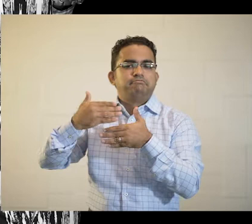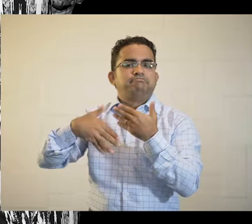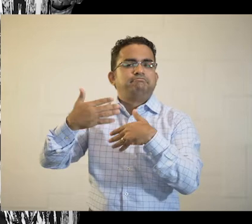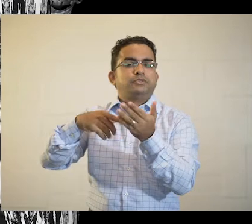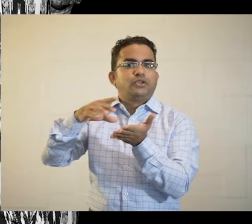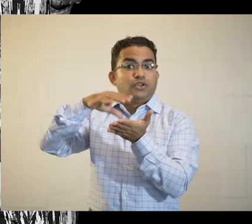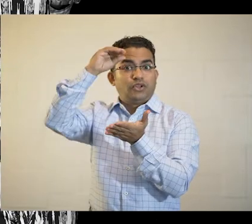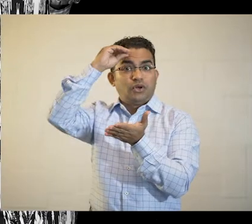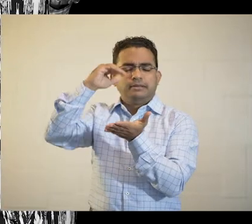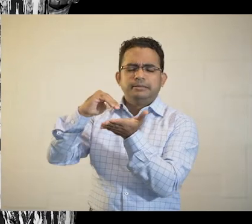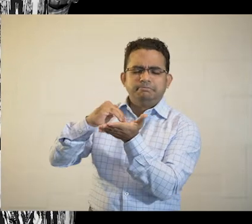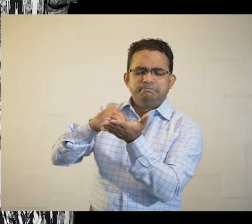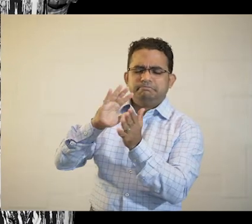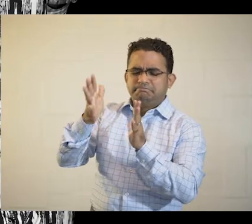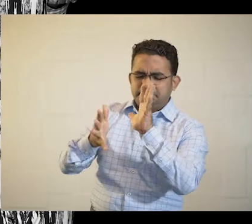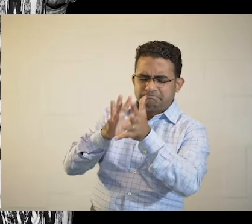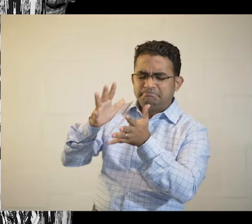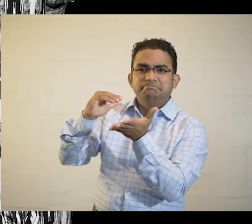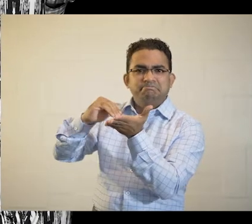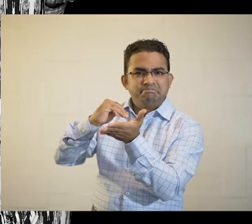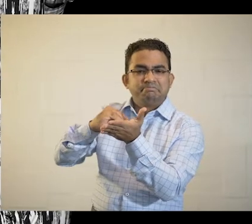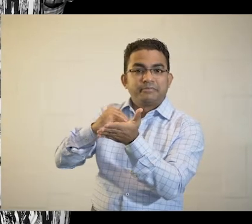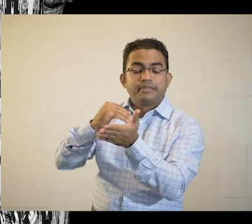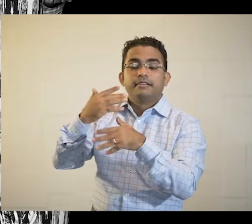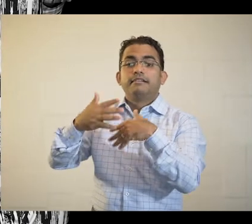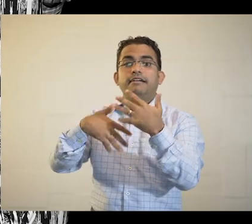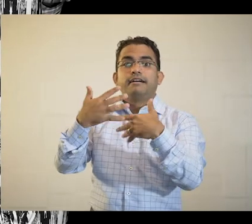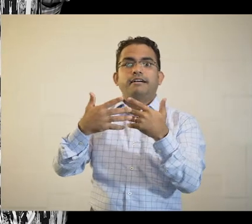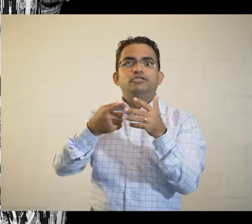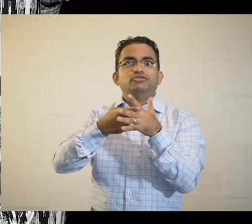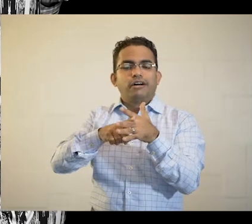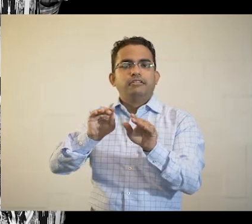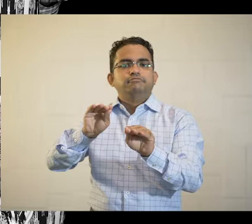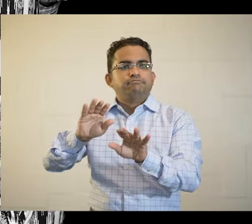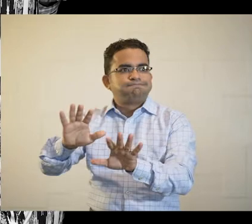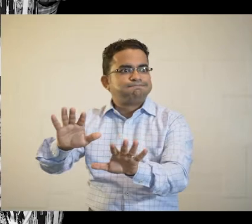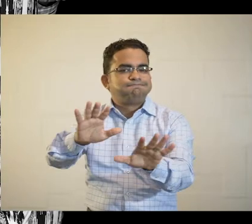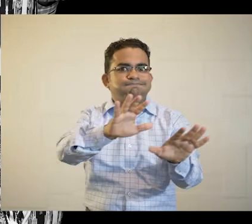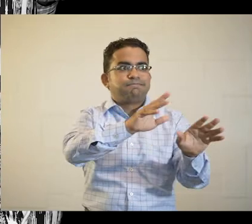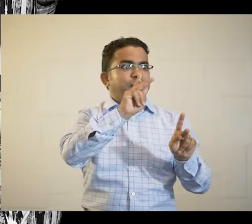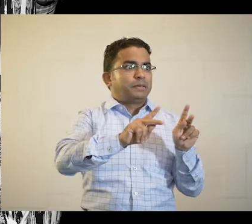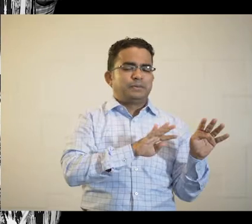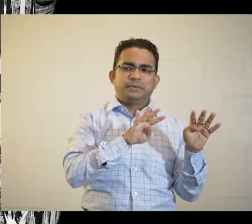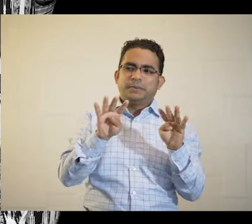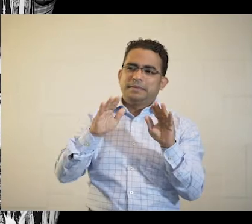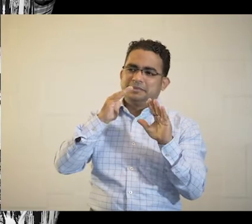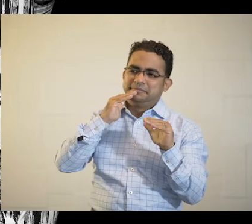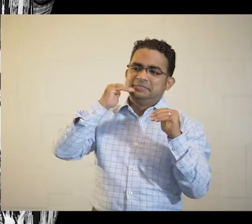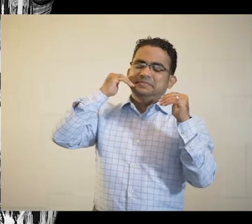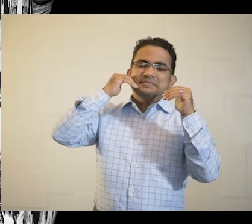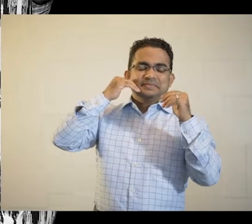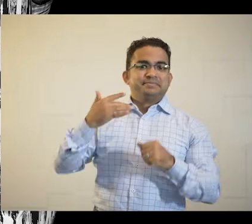Más adelante aprendió a pedir perdón con las manos y con ello aprendió a encender la luz de todas las